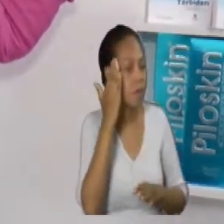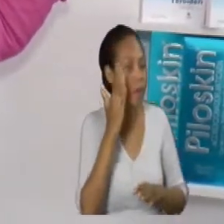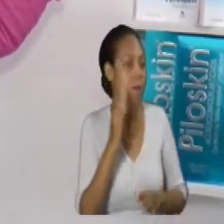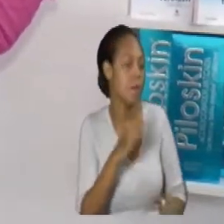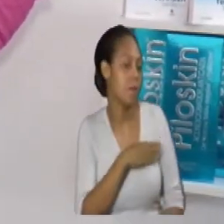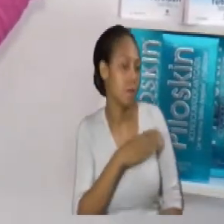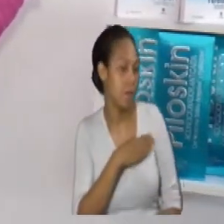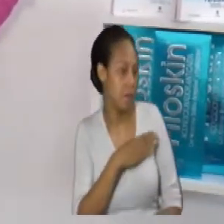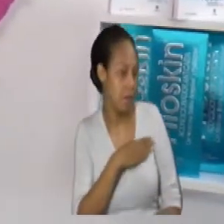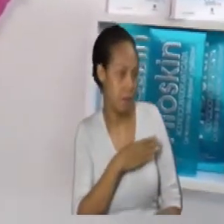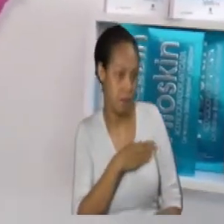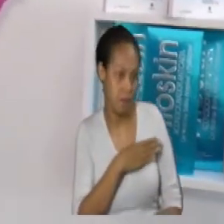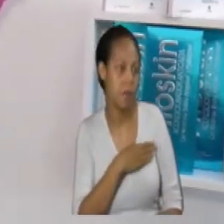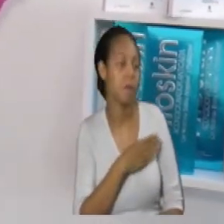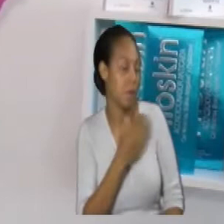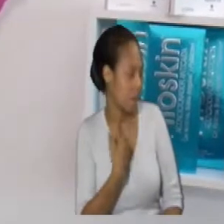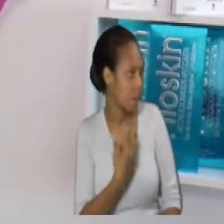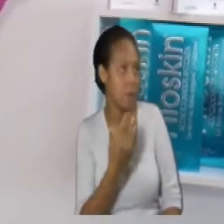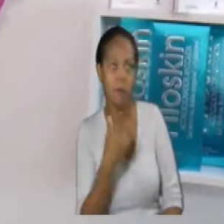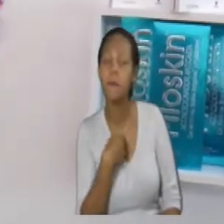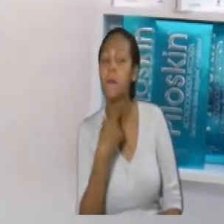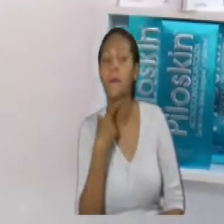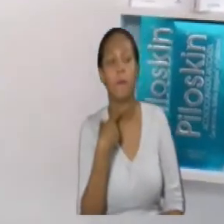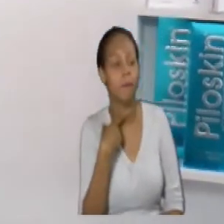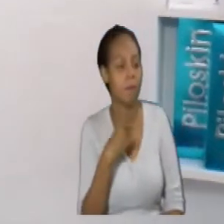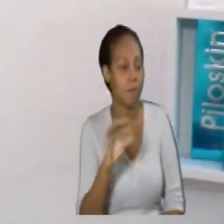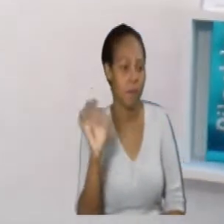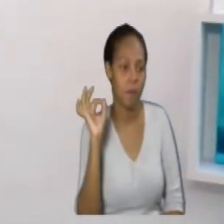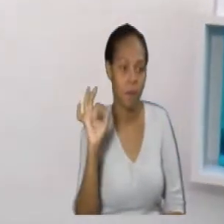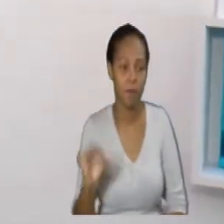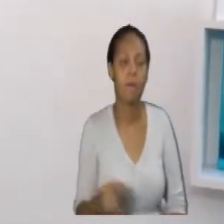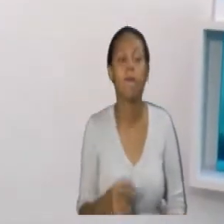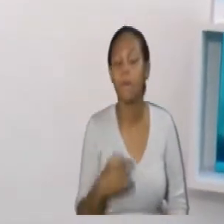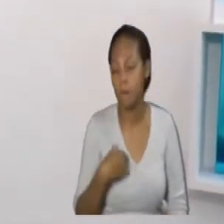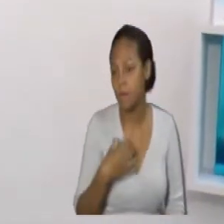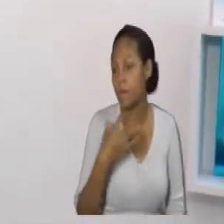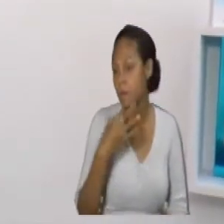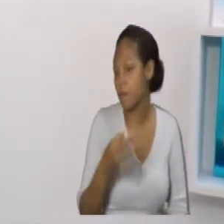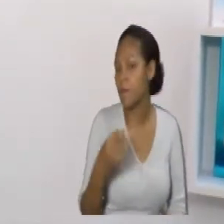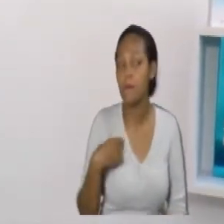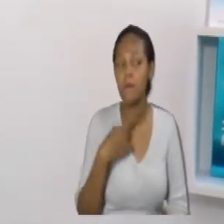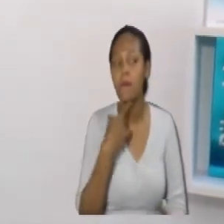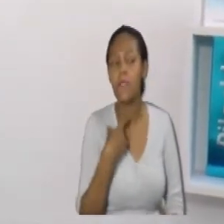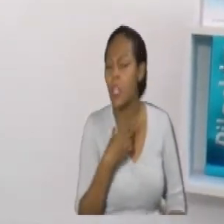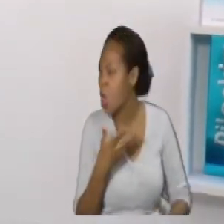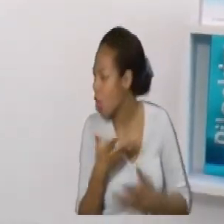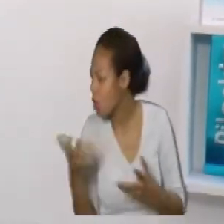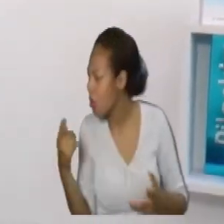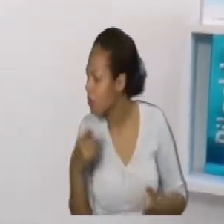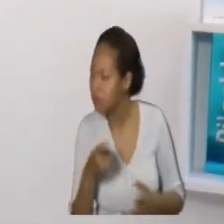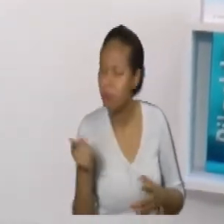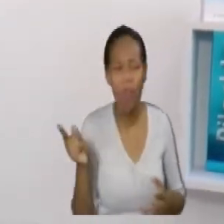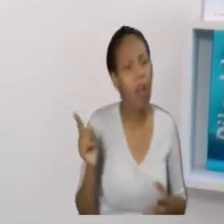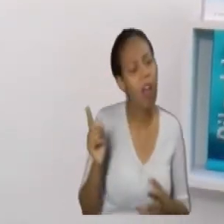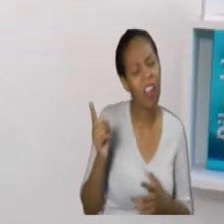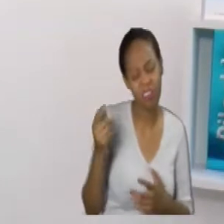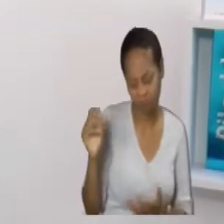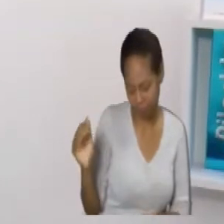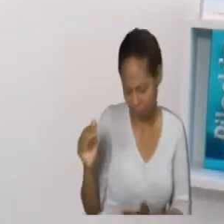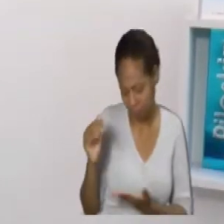conforme, totalmente excelente con mis productos. Yo soy una de las personas que uso todos mis productos y por eso se los